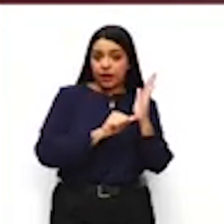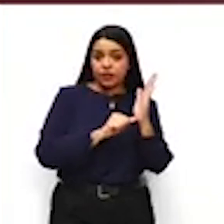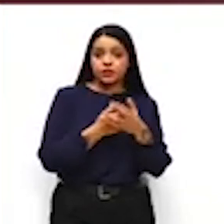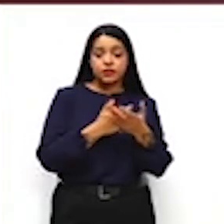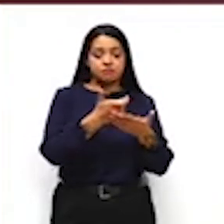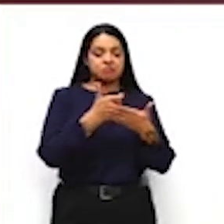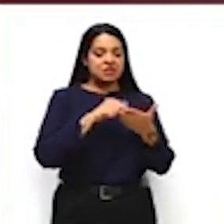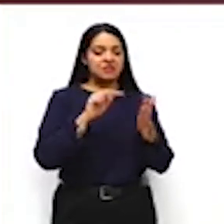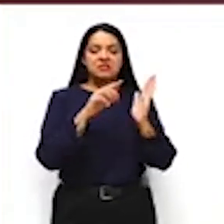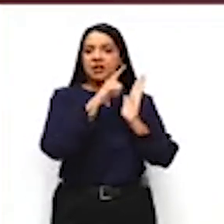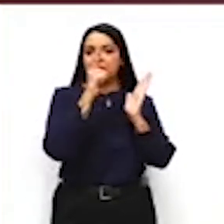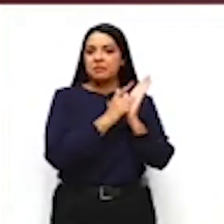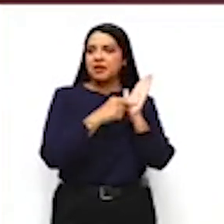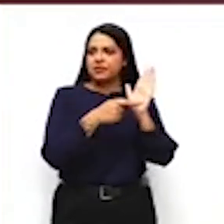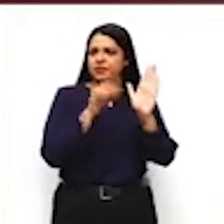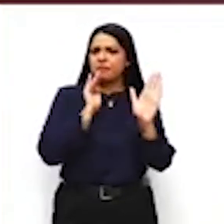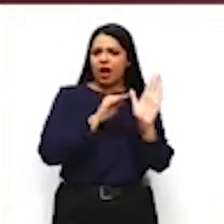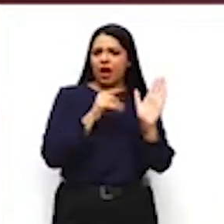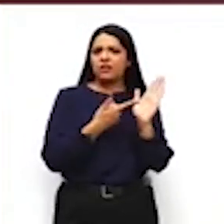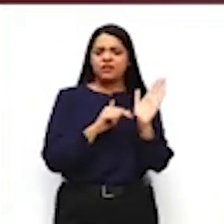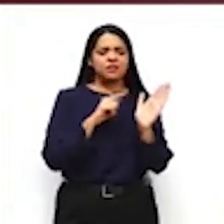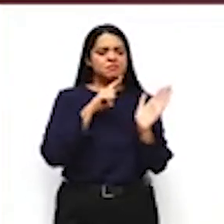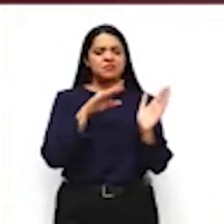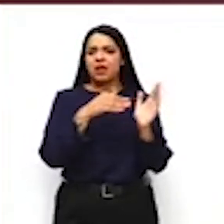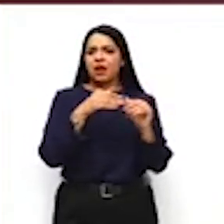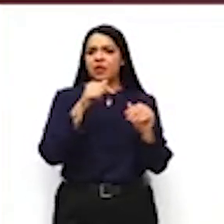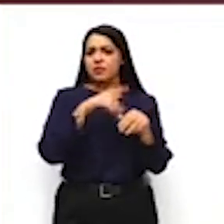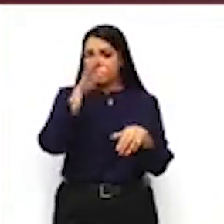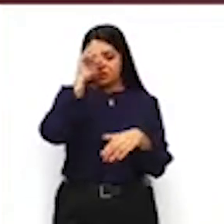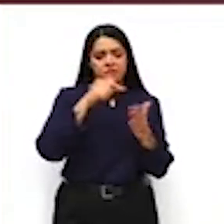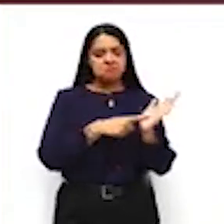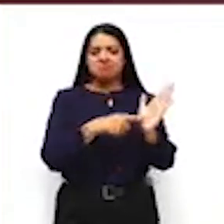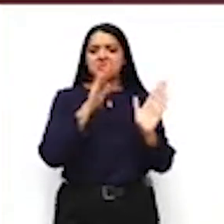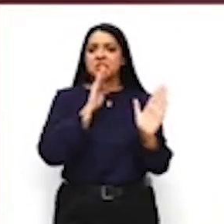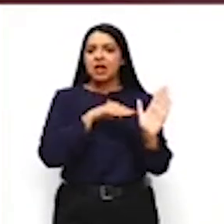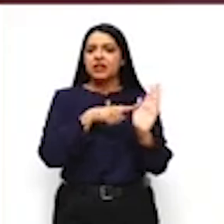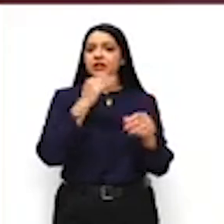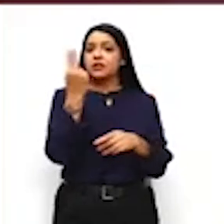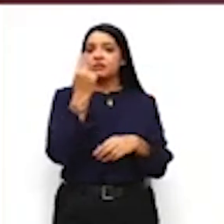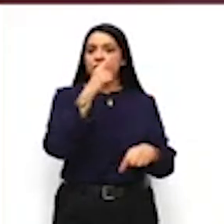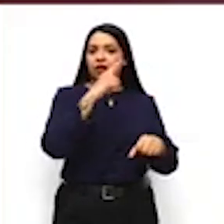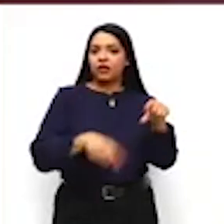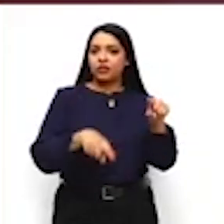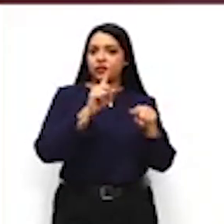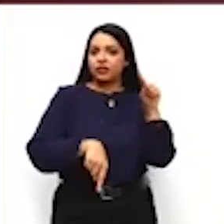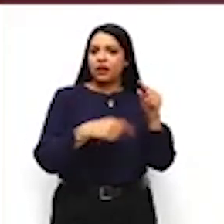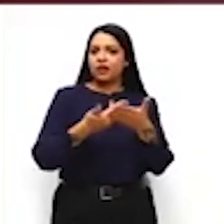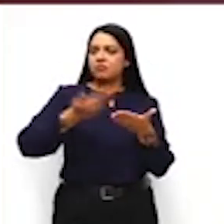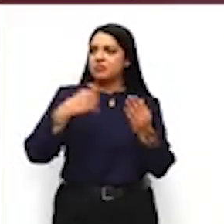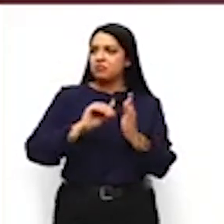esta reforma es inconstitucional y que por tanto debe echarse